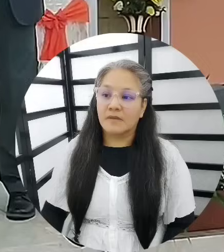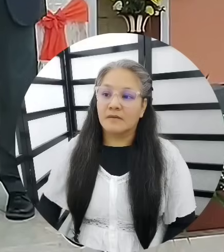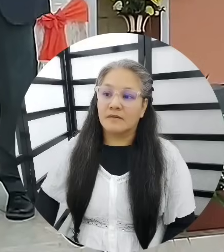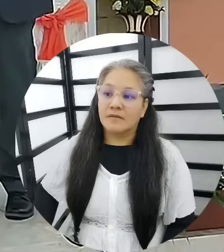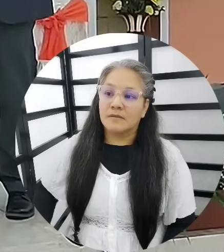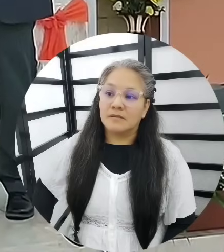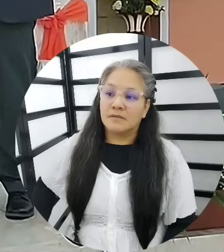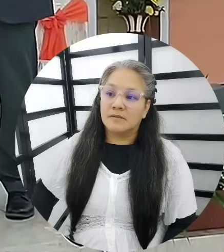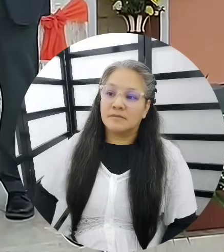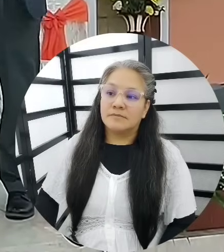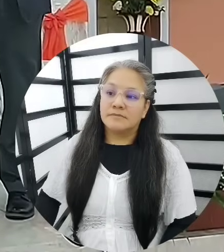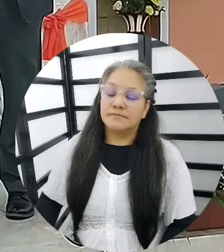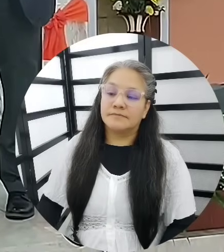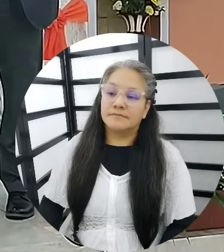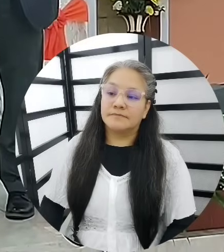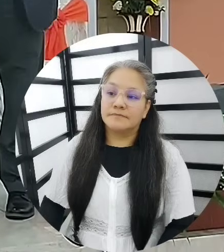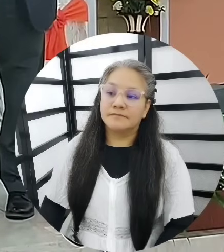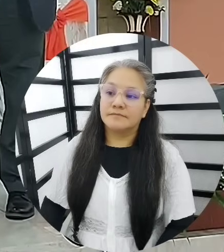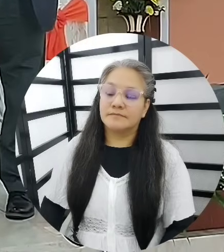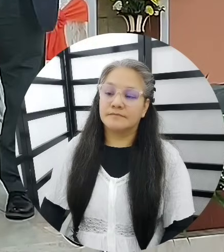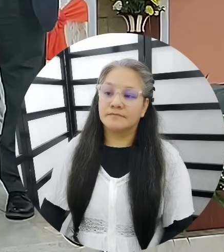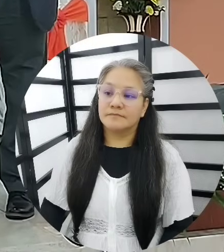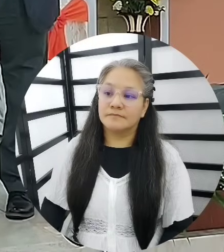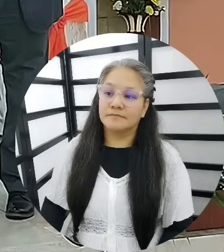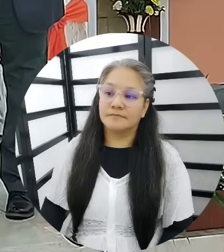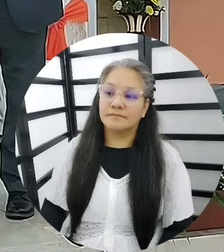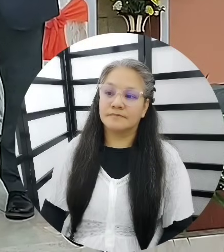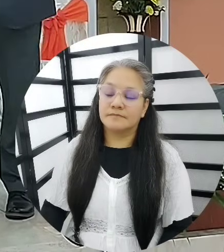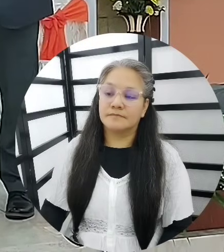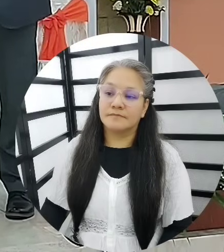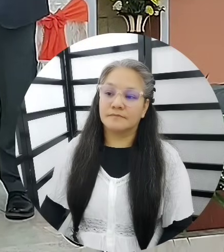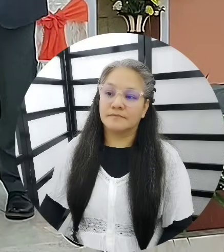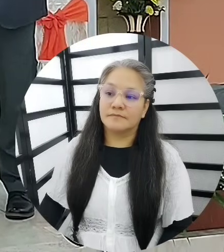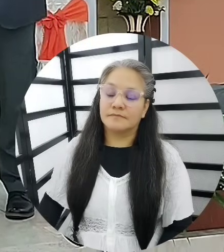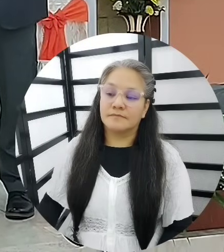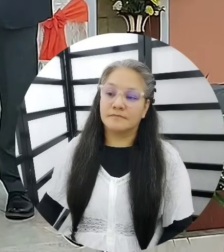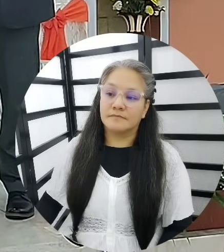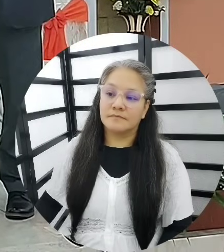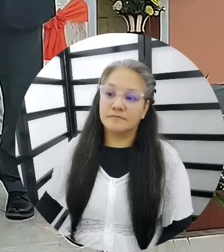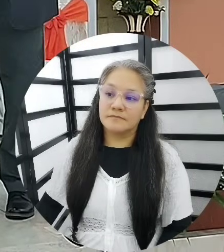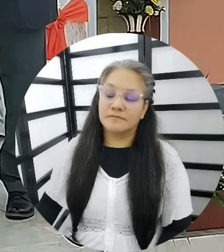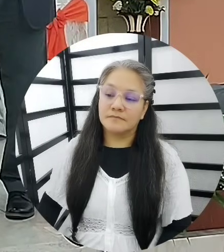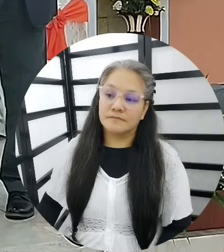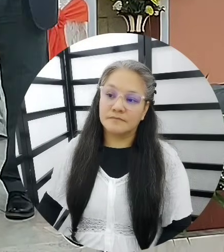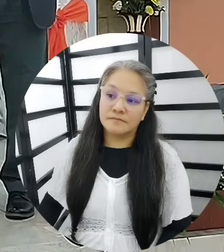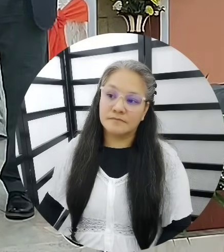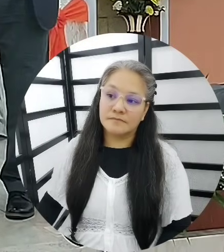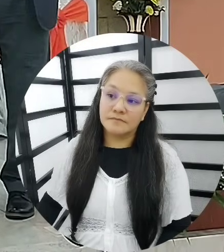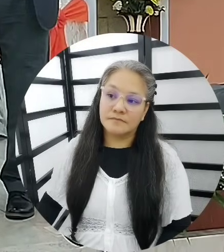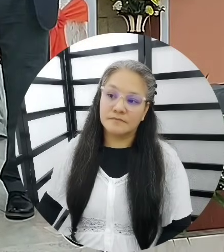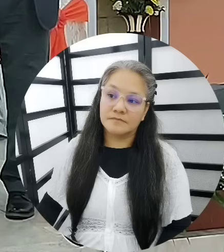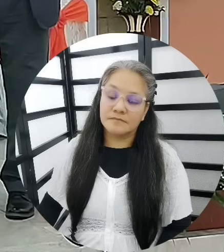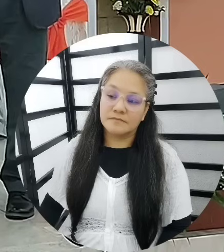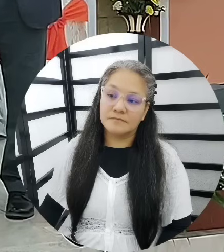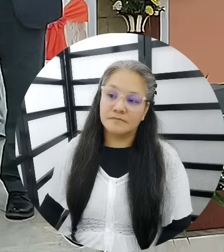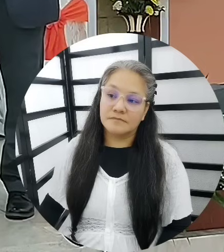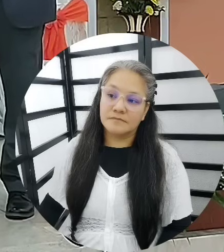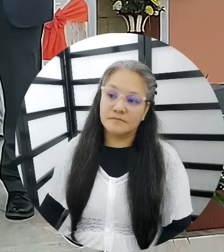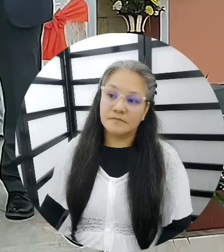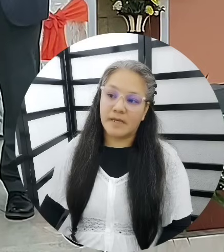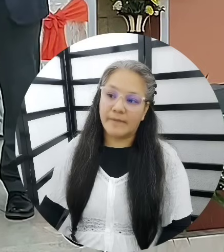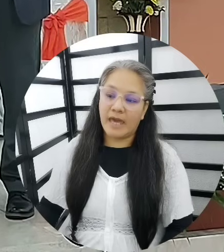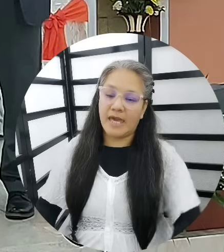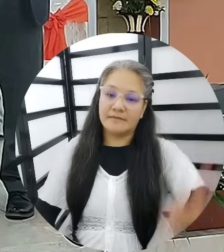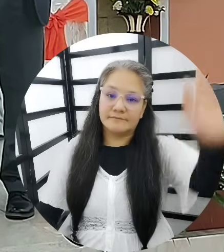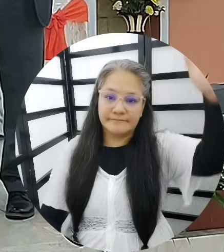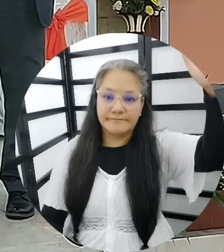gloria a Dios. Pero él se resignó, quiere decir que él llegó un momento que dijo: bueno, Dios no me responde todavía,